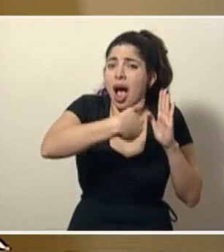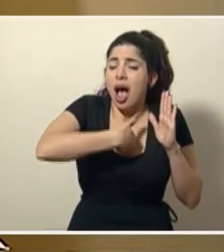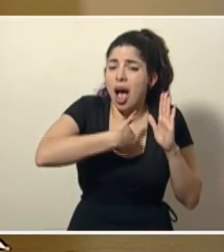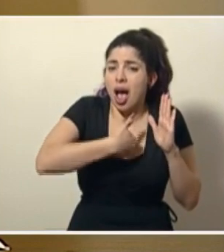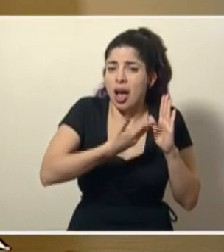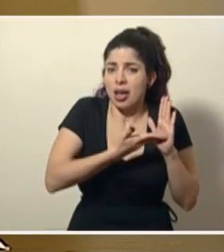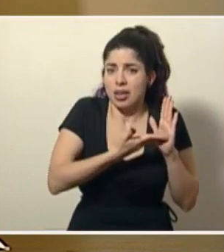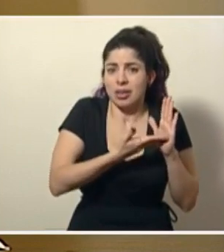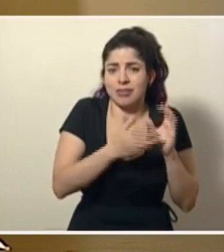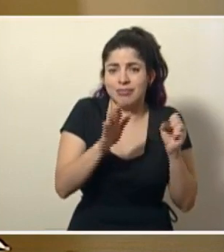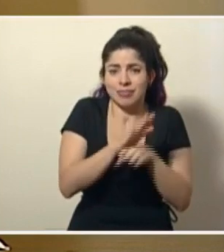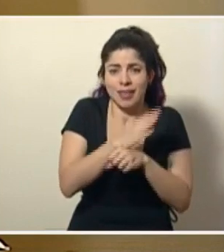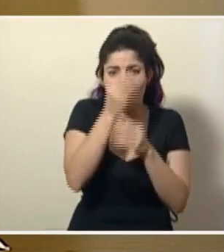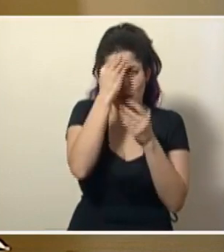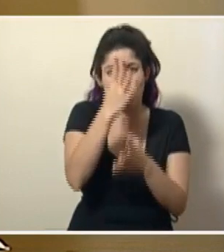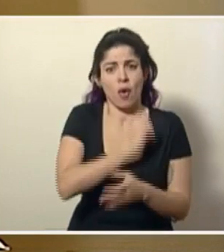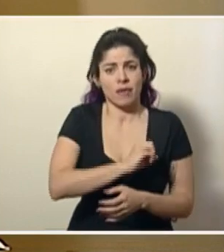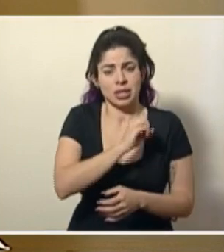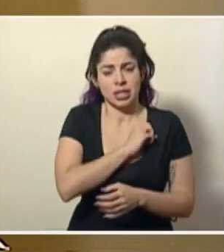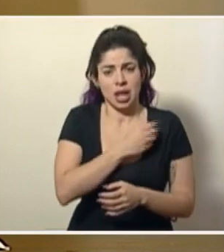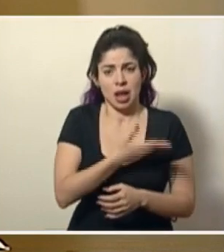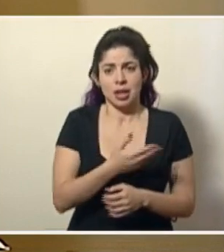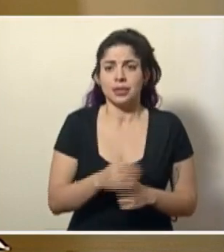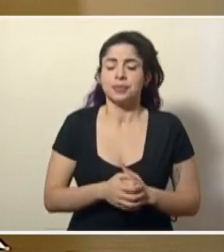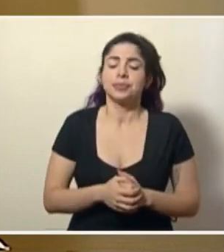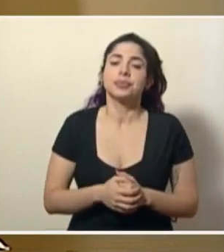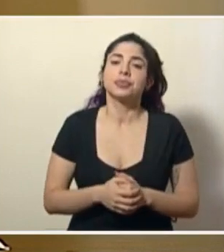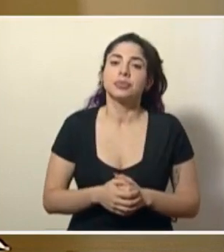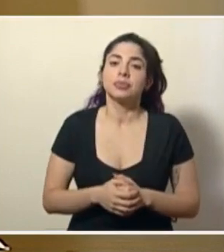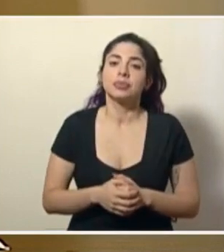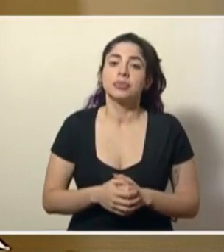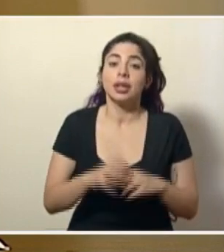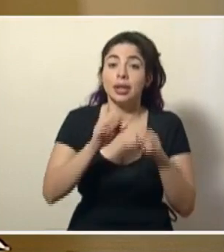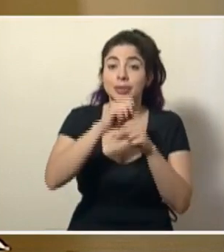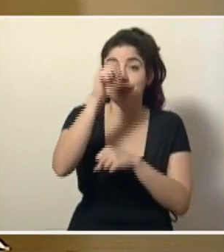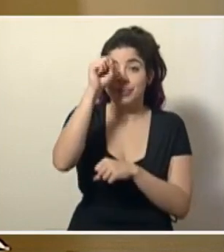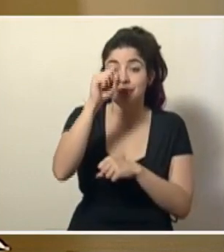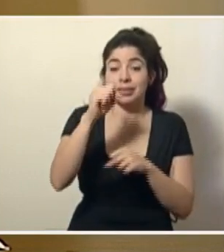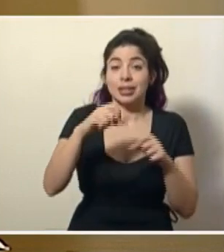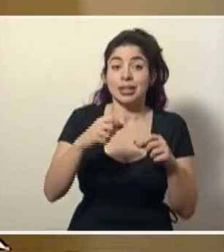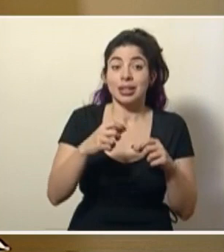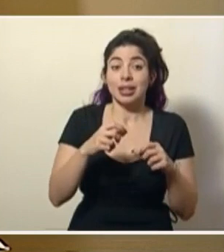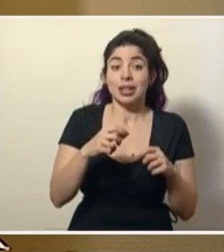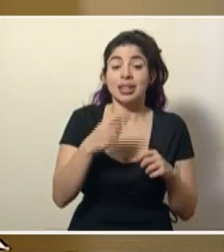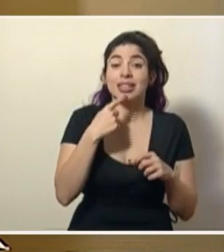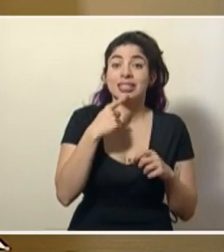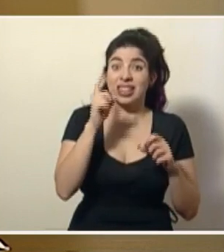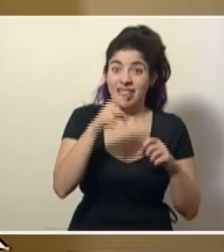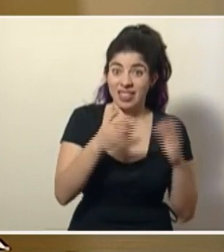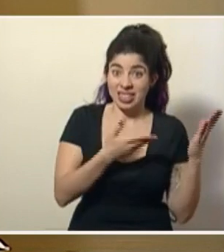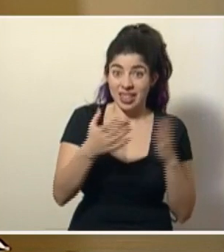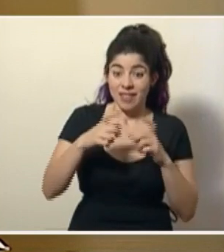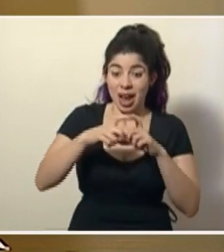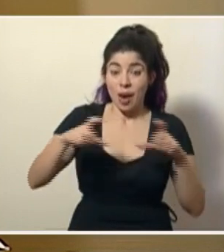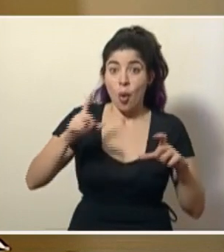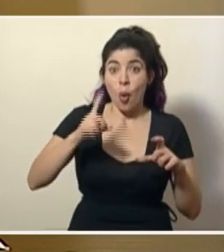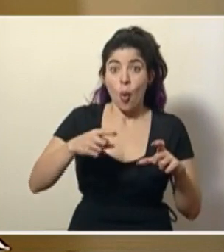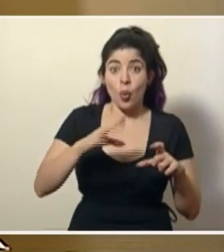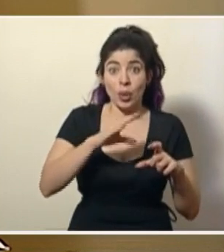esa información oficial. El portal La Orden Patronal no está dentro de